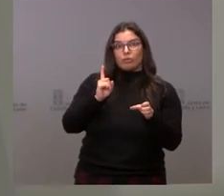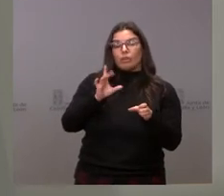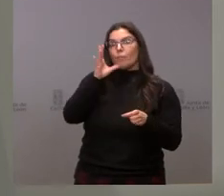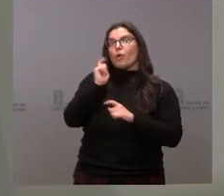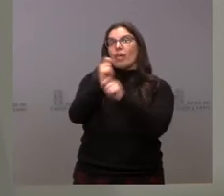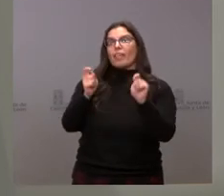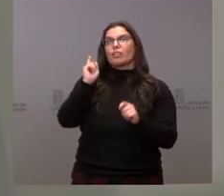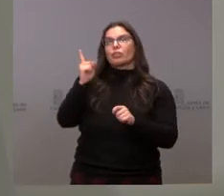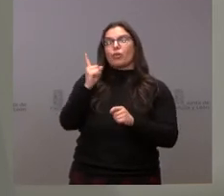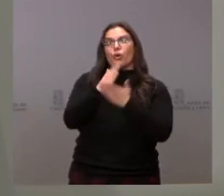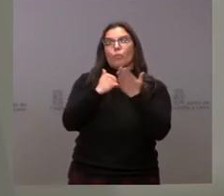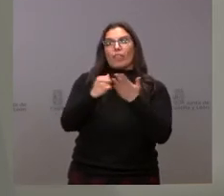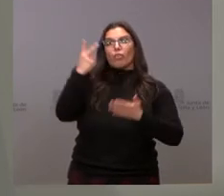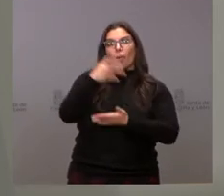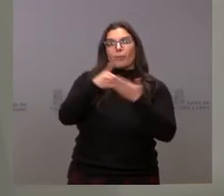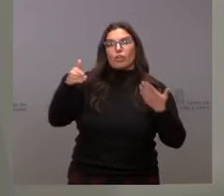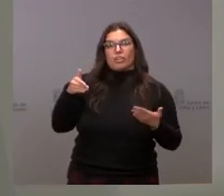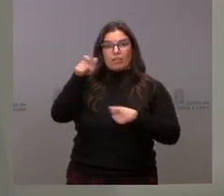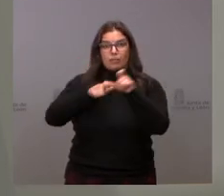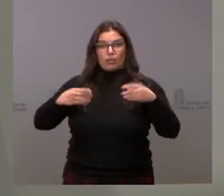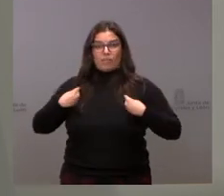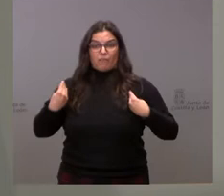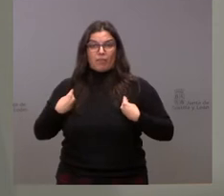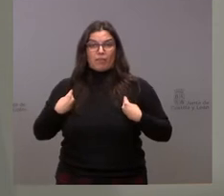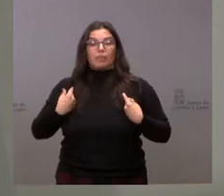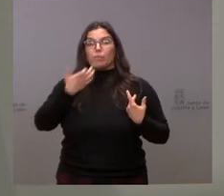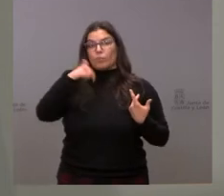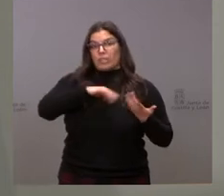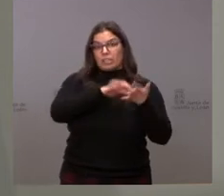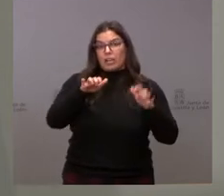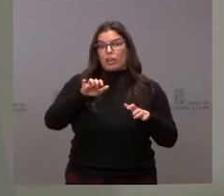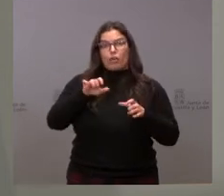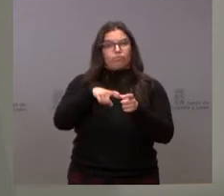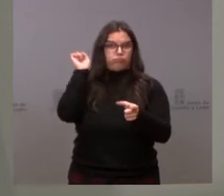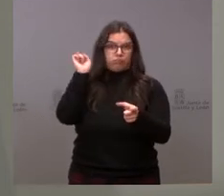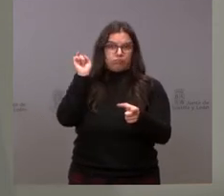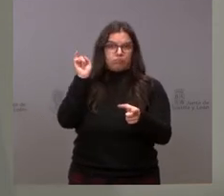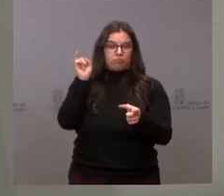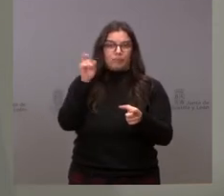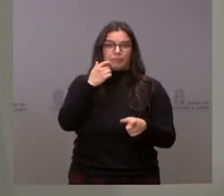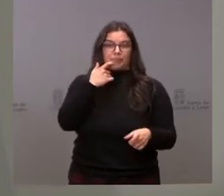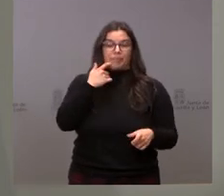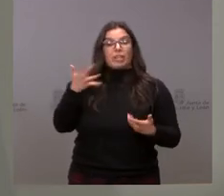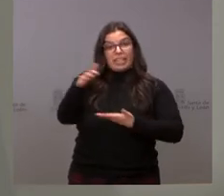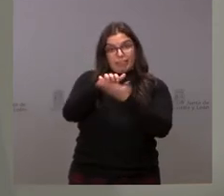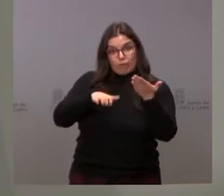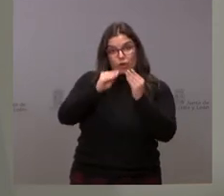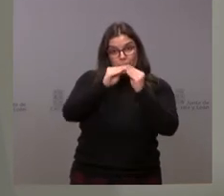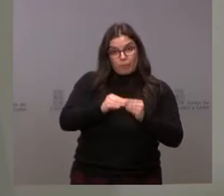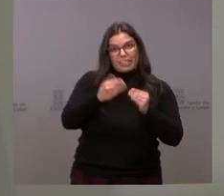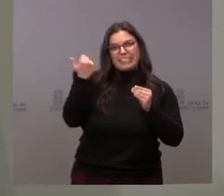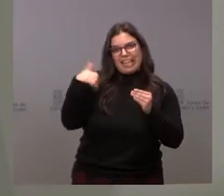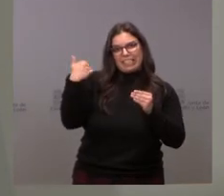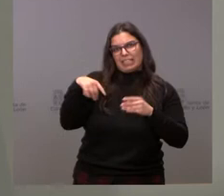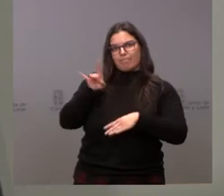y por tanto se excluyen de los mismos a aquellas comunidades como castilla y león' que tenemos más volumen este informe como les digo se remitió ya